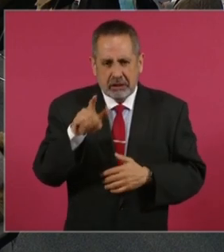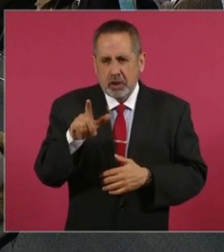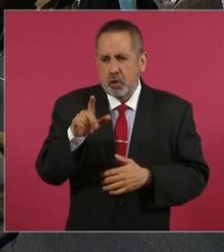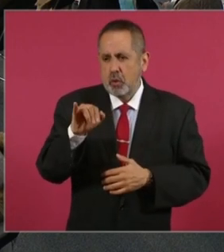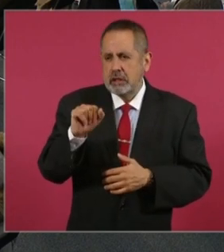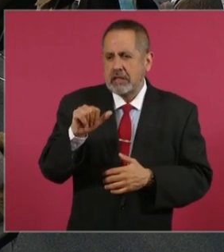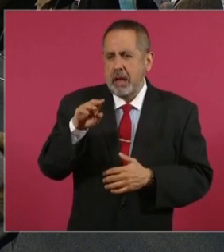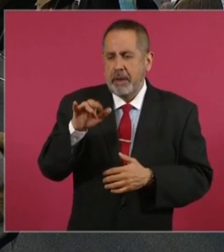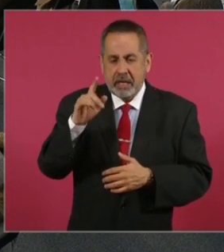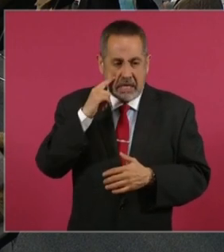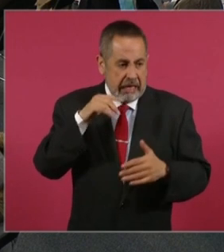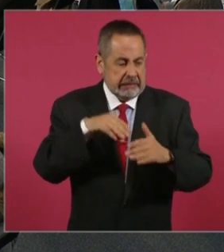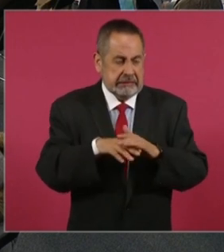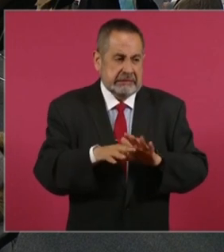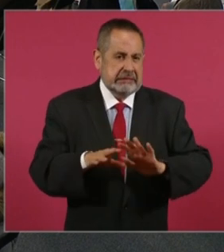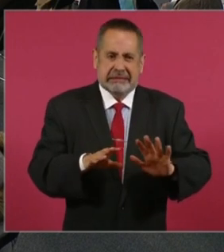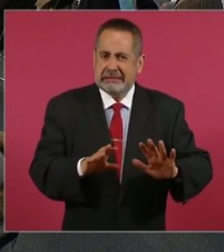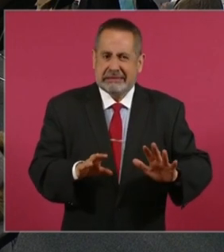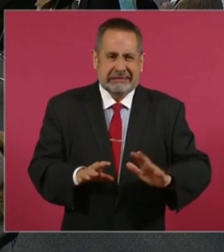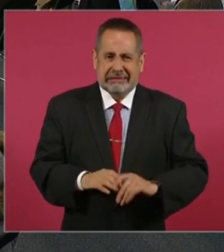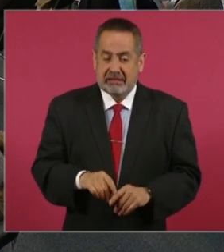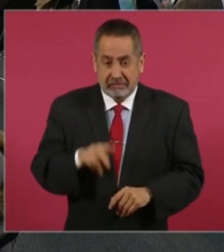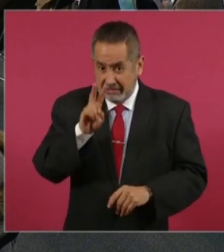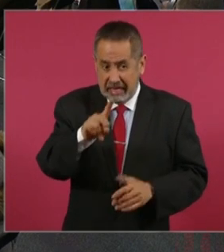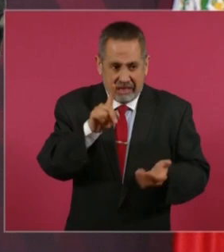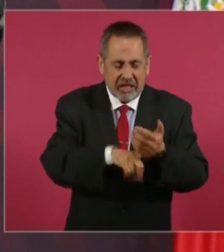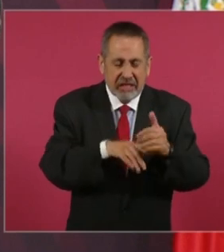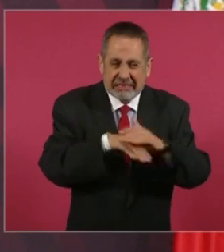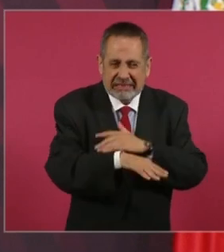María. Pues todo ese horror.